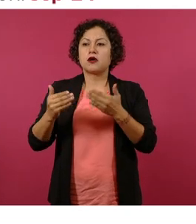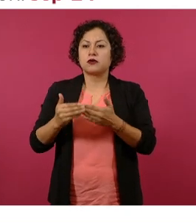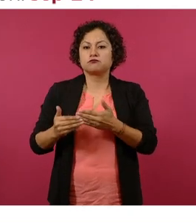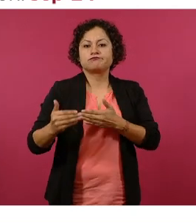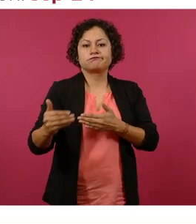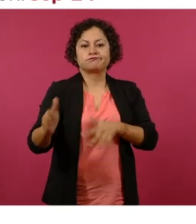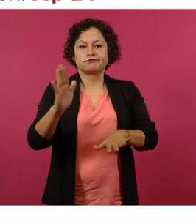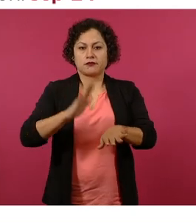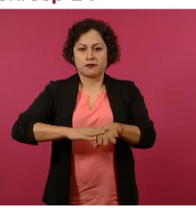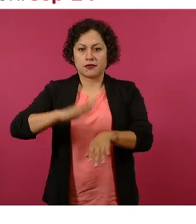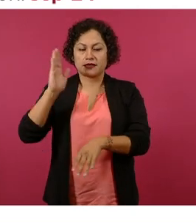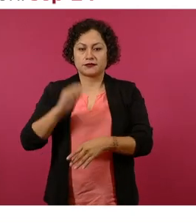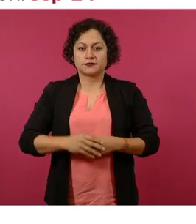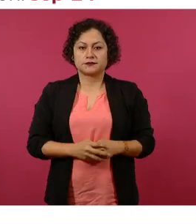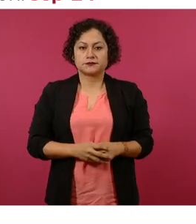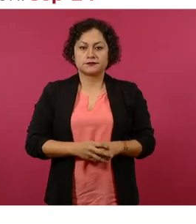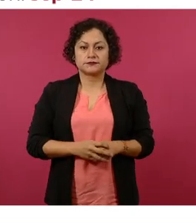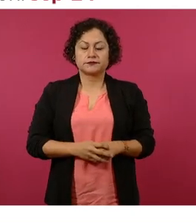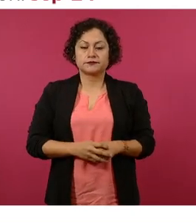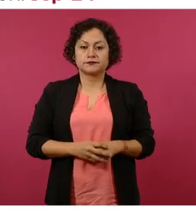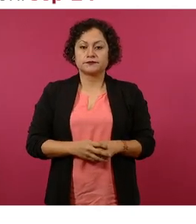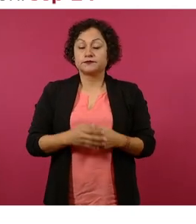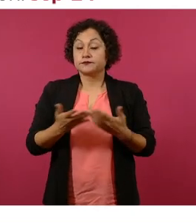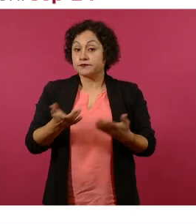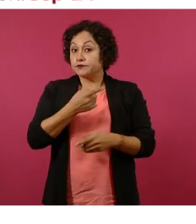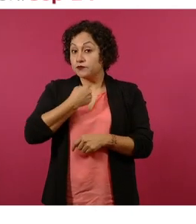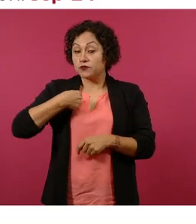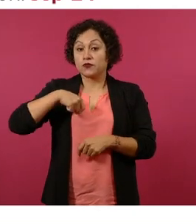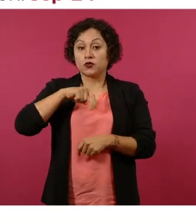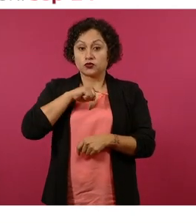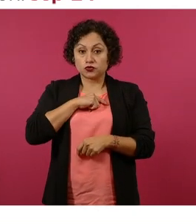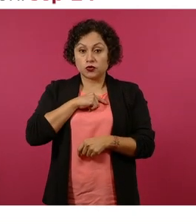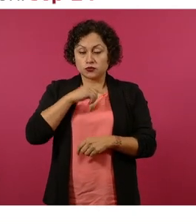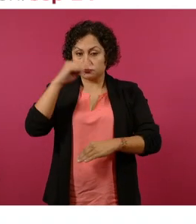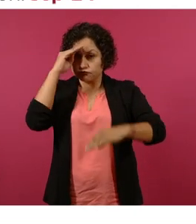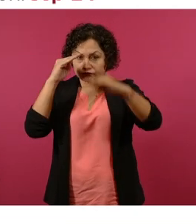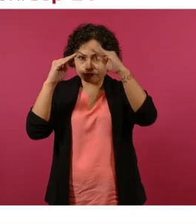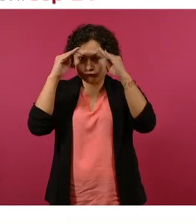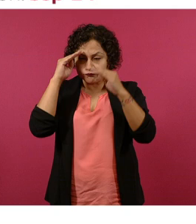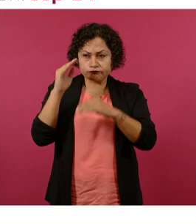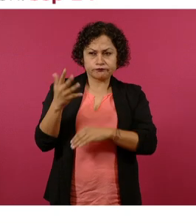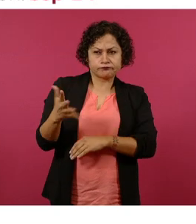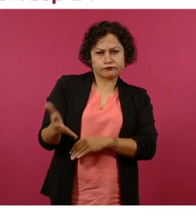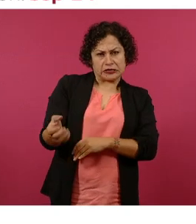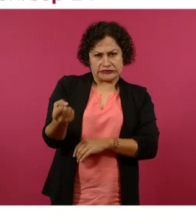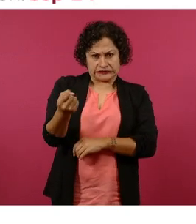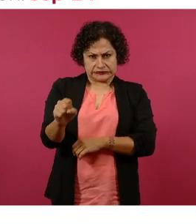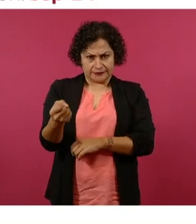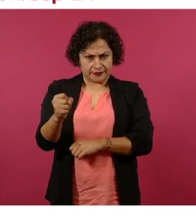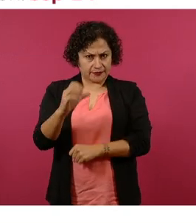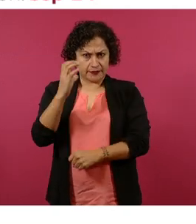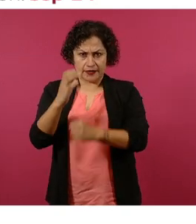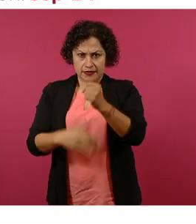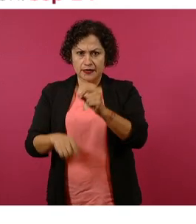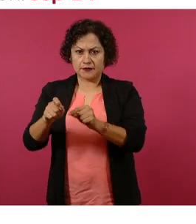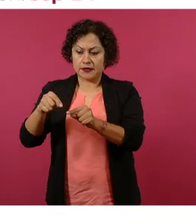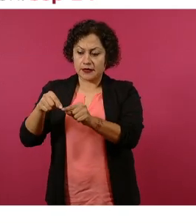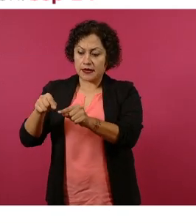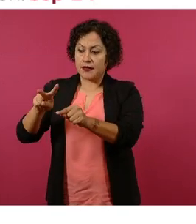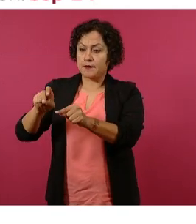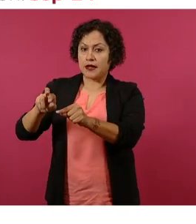que estamos construyendo eh Para poder terminarlo en septiembre de este año es el tramo de las varas a Puerto